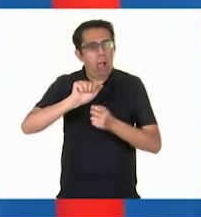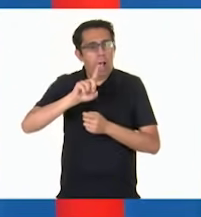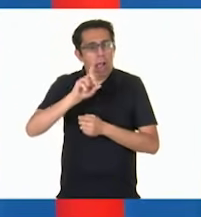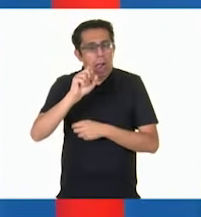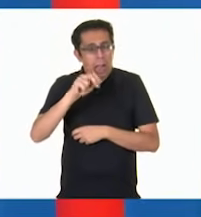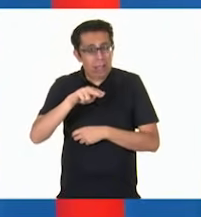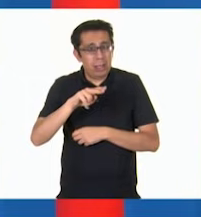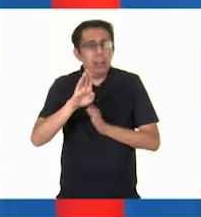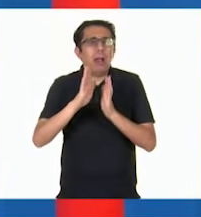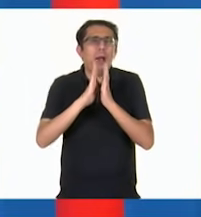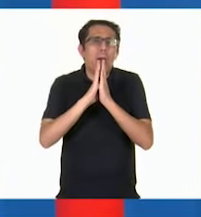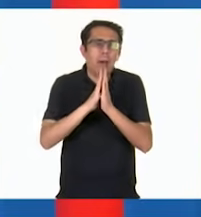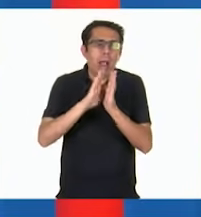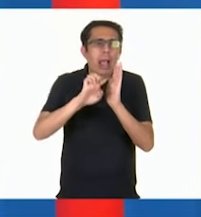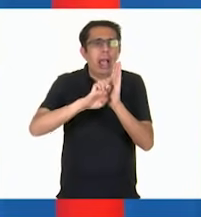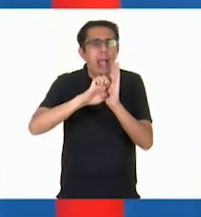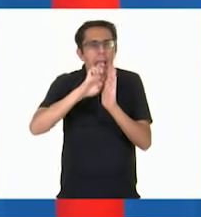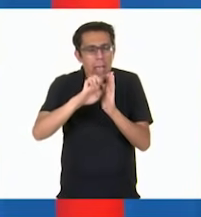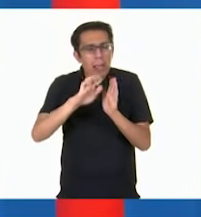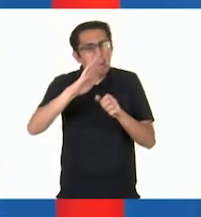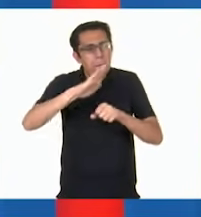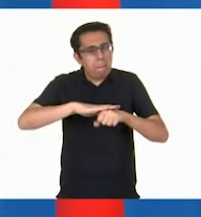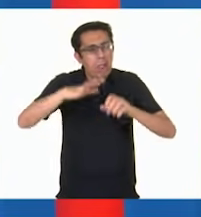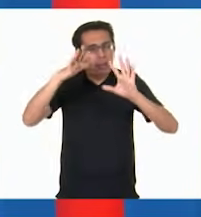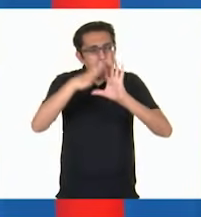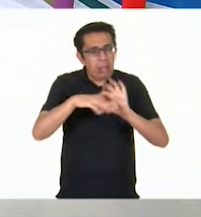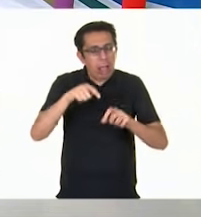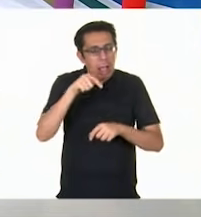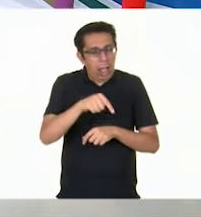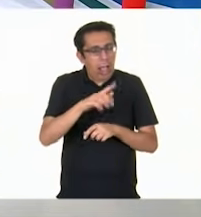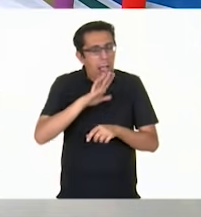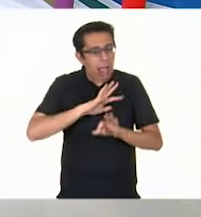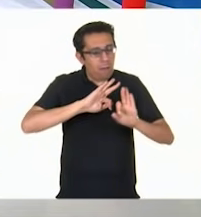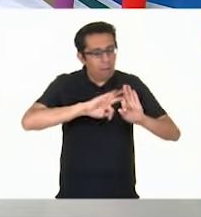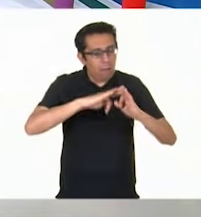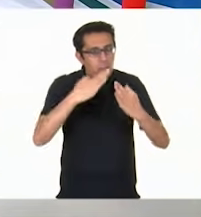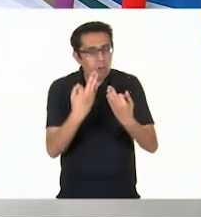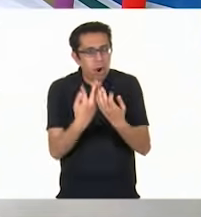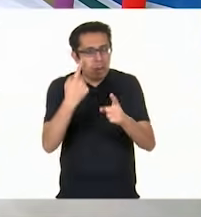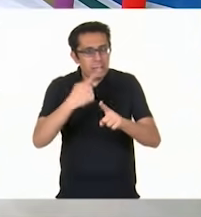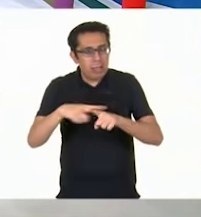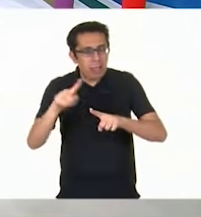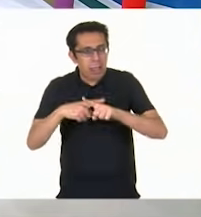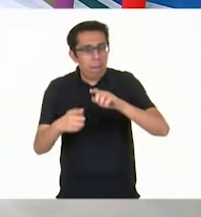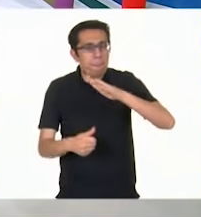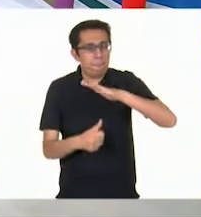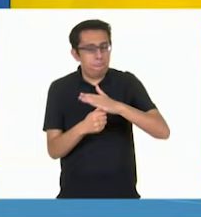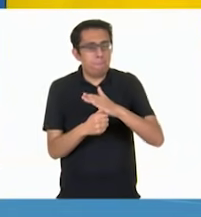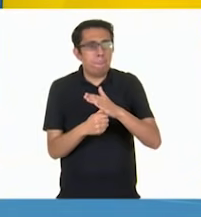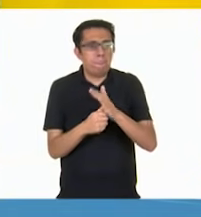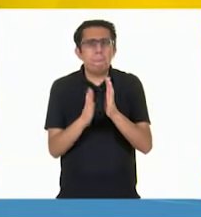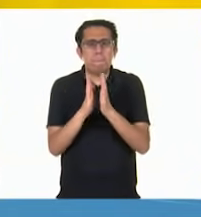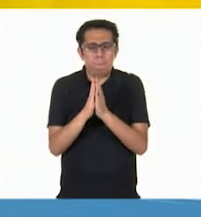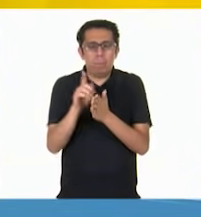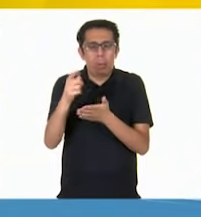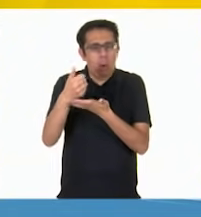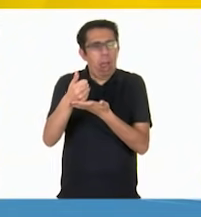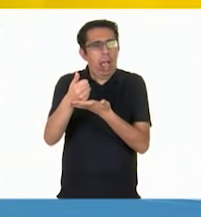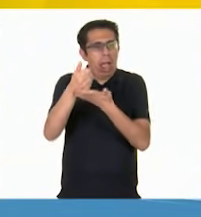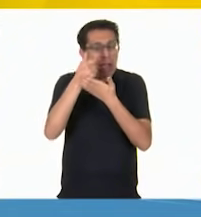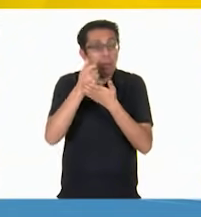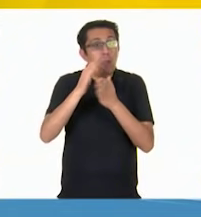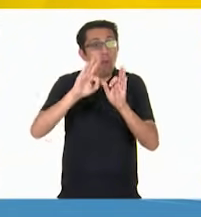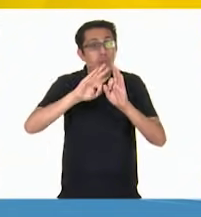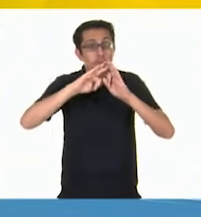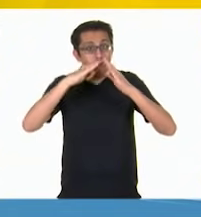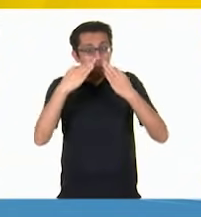ejemplos con las figuras que tenemos aquí en el escritorio? Me traje varias. Por supuesto. Mira, me vas a ayudar doblando las figuras